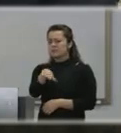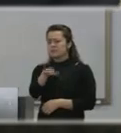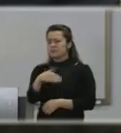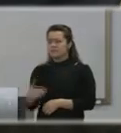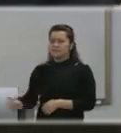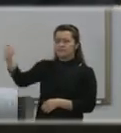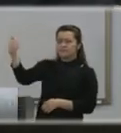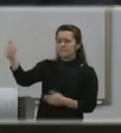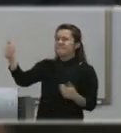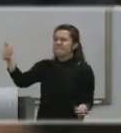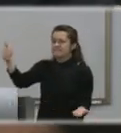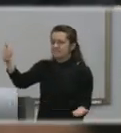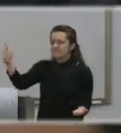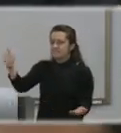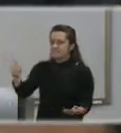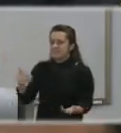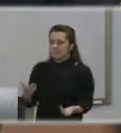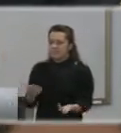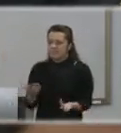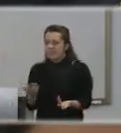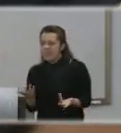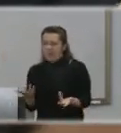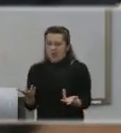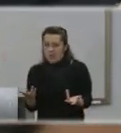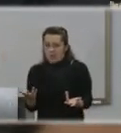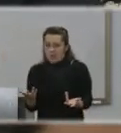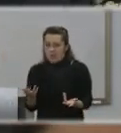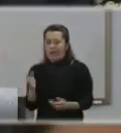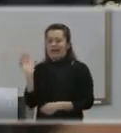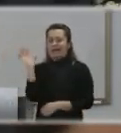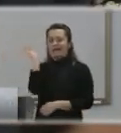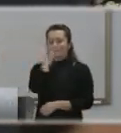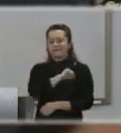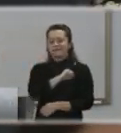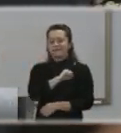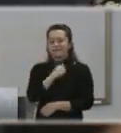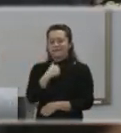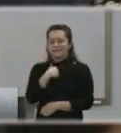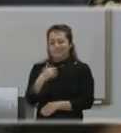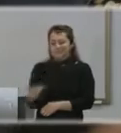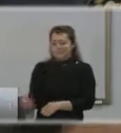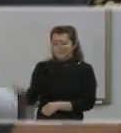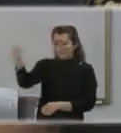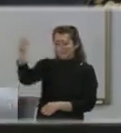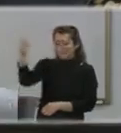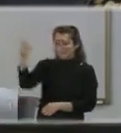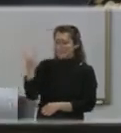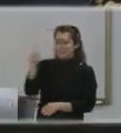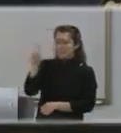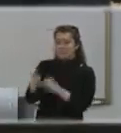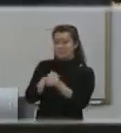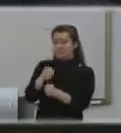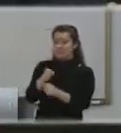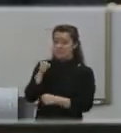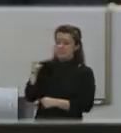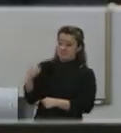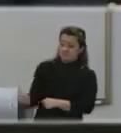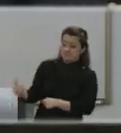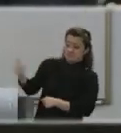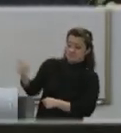qué? ¿Qué? Entonces, ya es grande, ya tiene 16 años